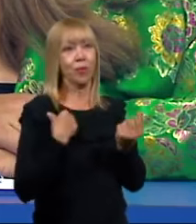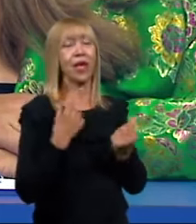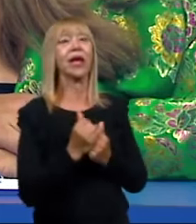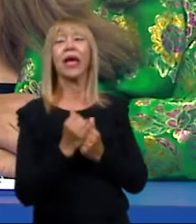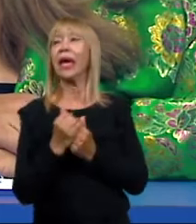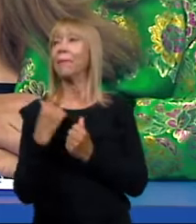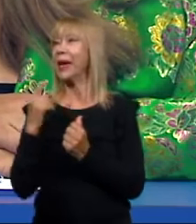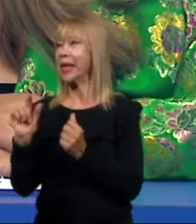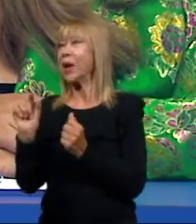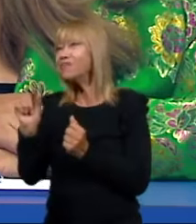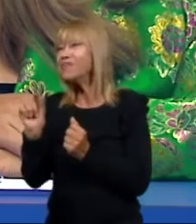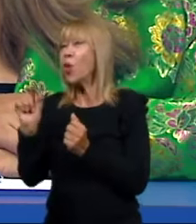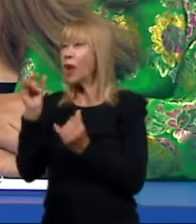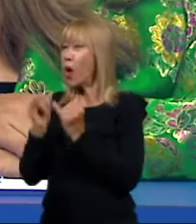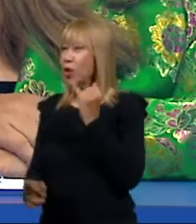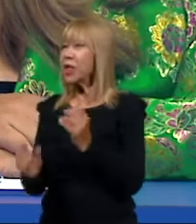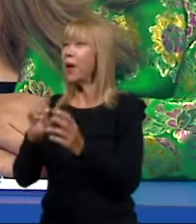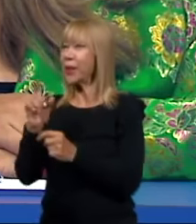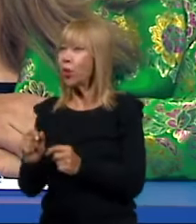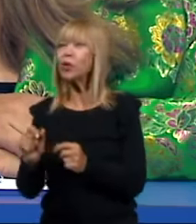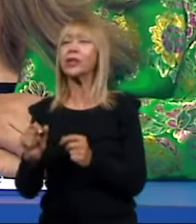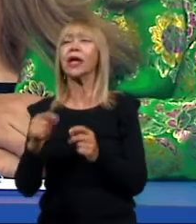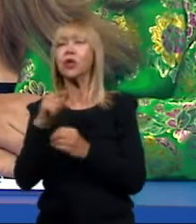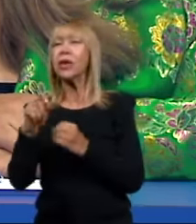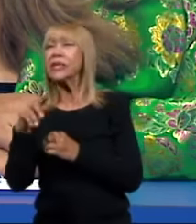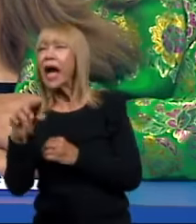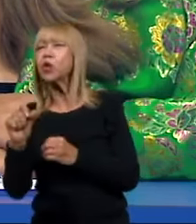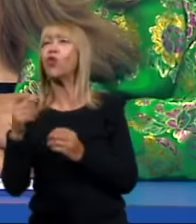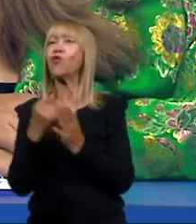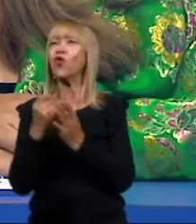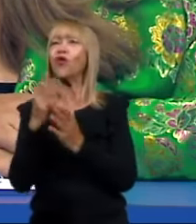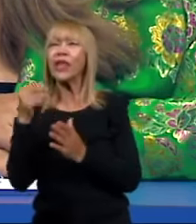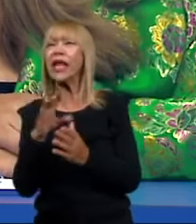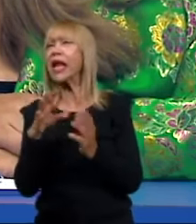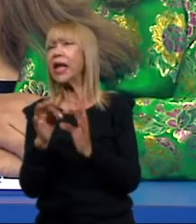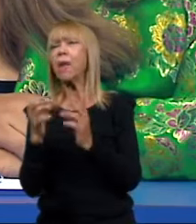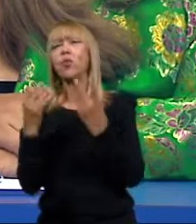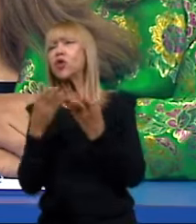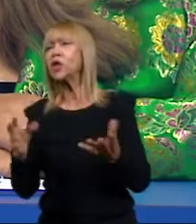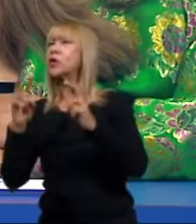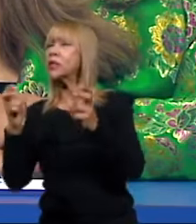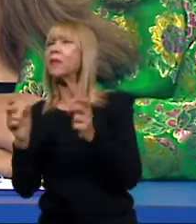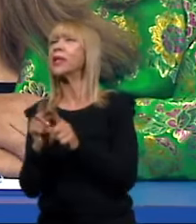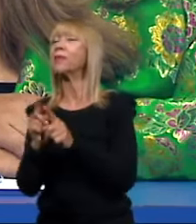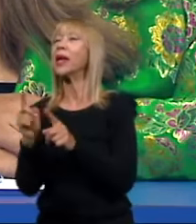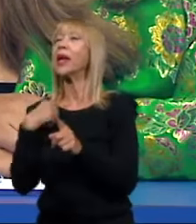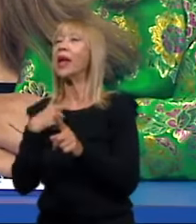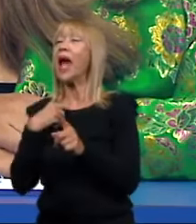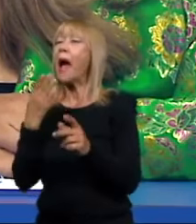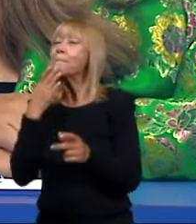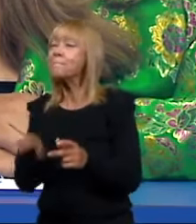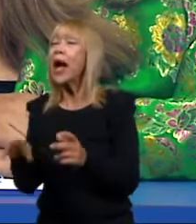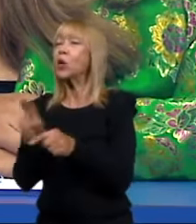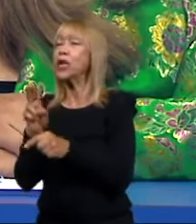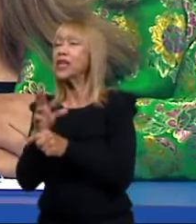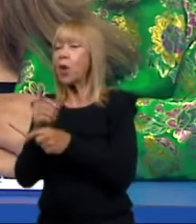hacer una, tal vez una última pregunta que está atada al estatus, que está atada a los fondos federales, que está atada a muchos de estos temas, ¿no? La malutilización